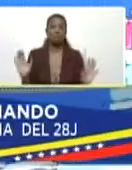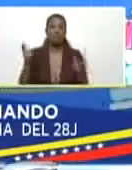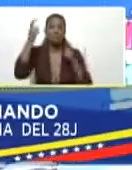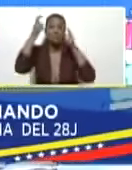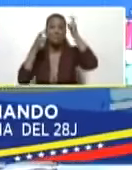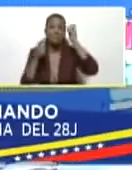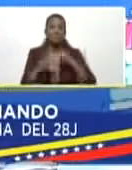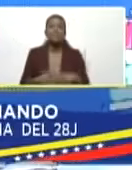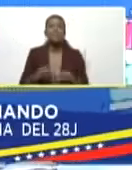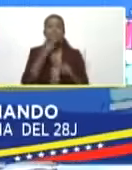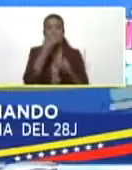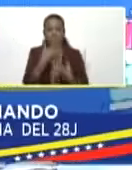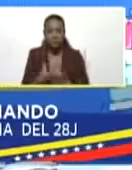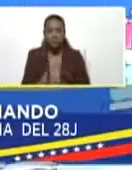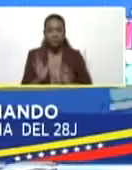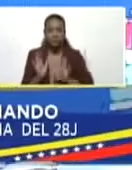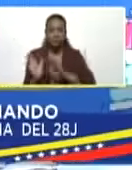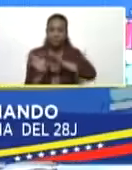Bueno,